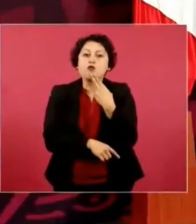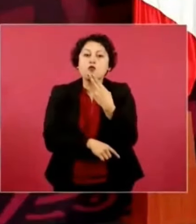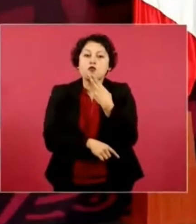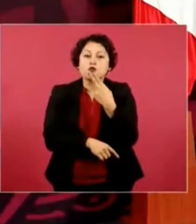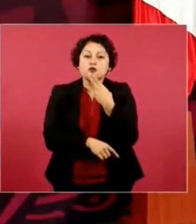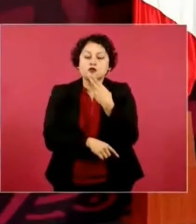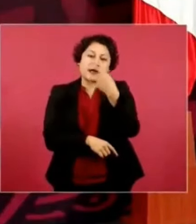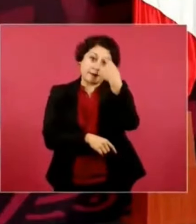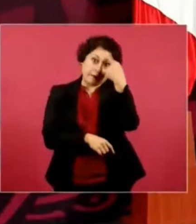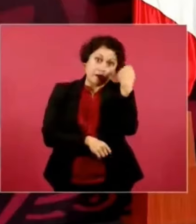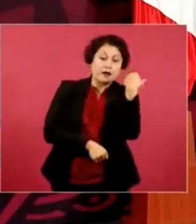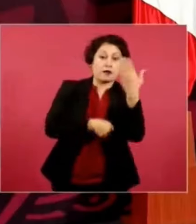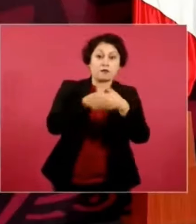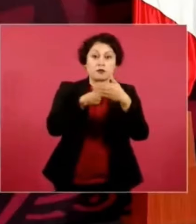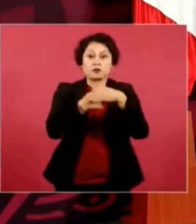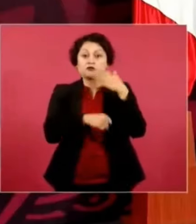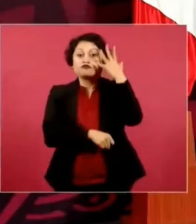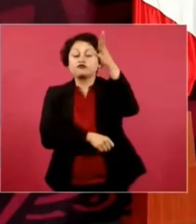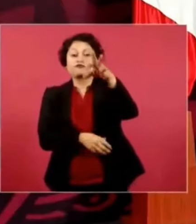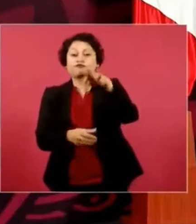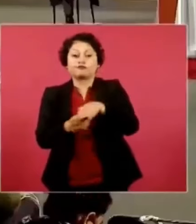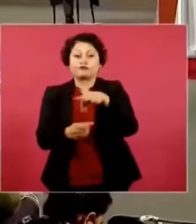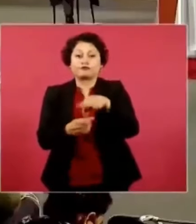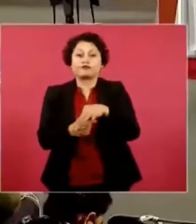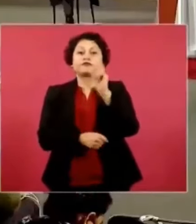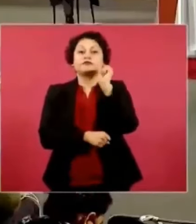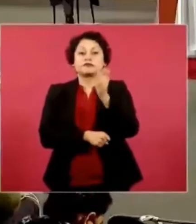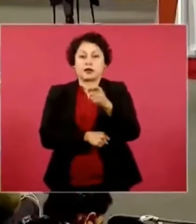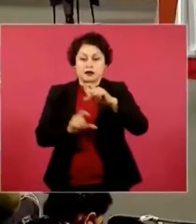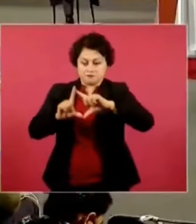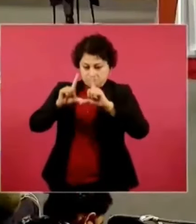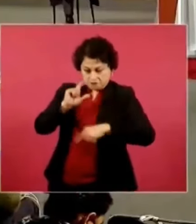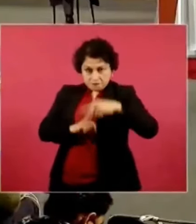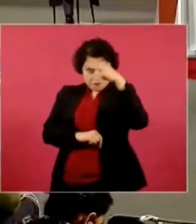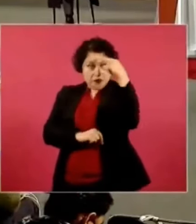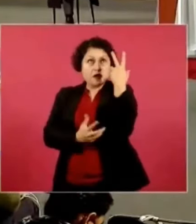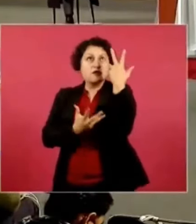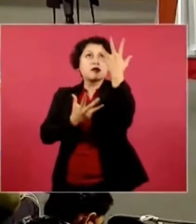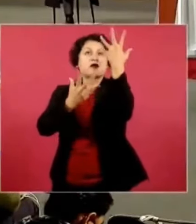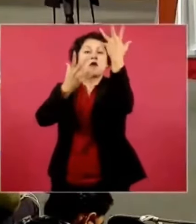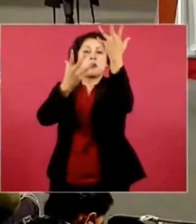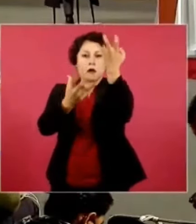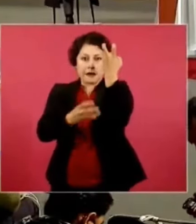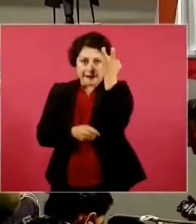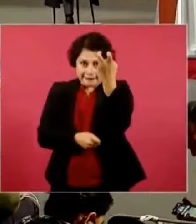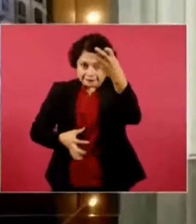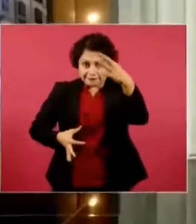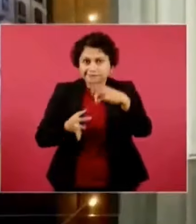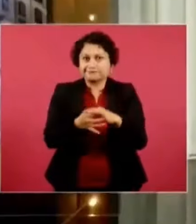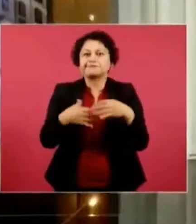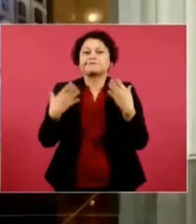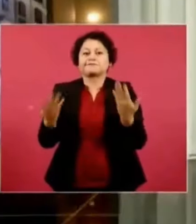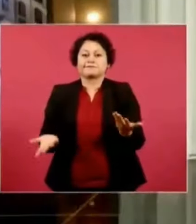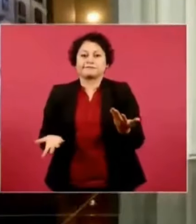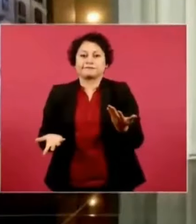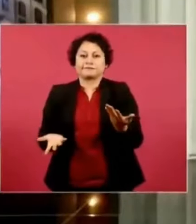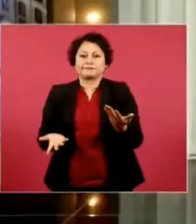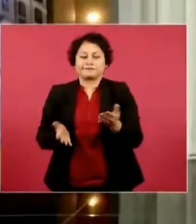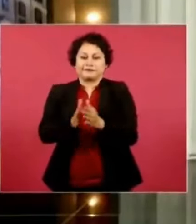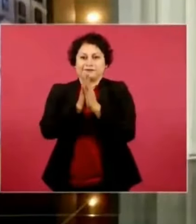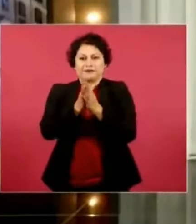con el México donde sí se quiere vivir es de que no prende ch ilumínala